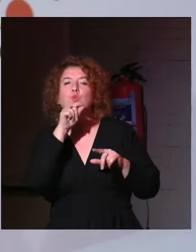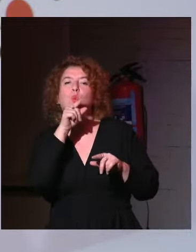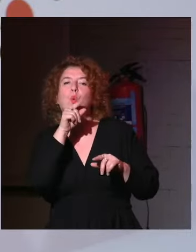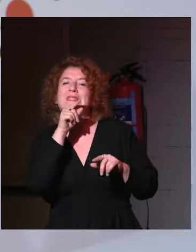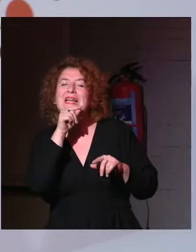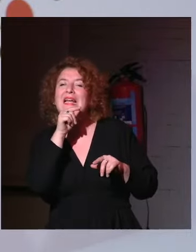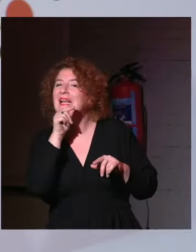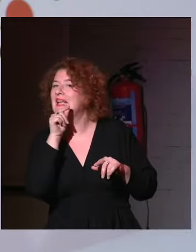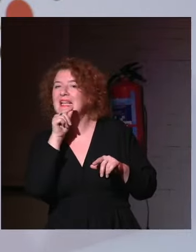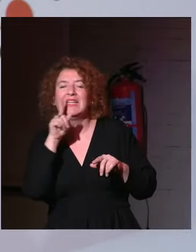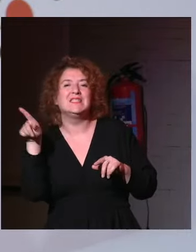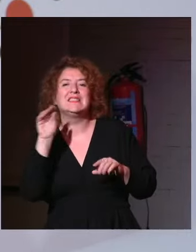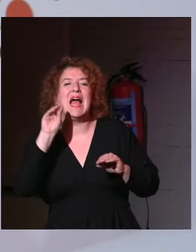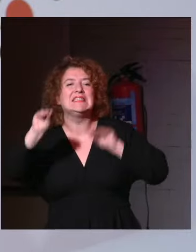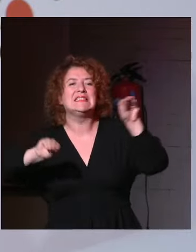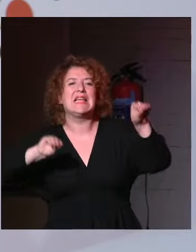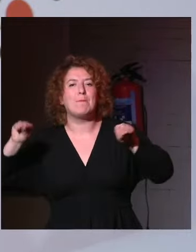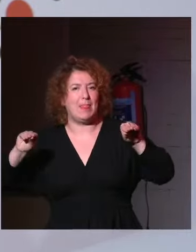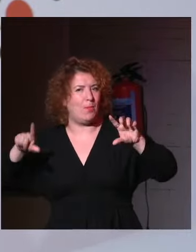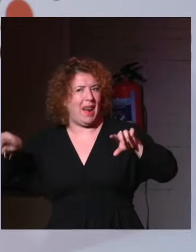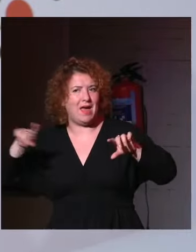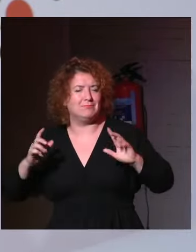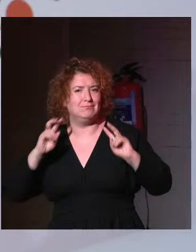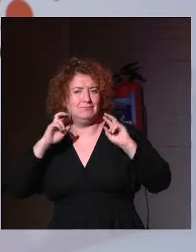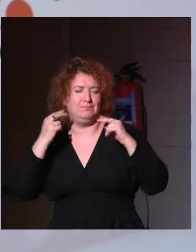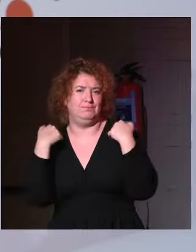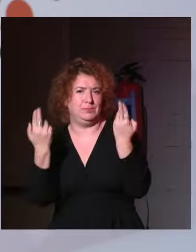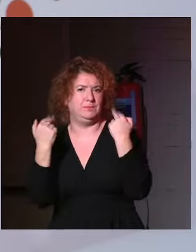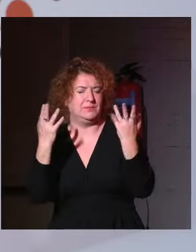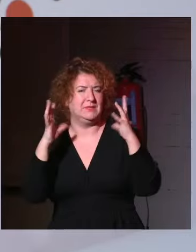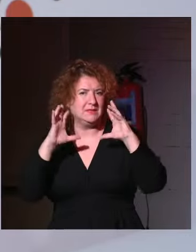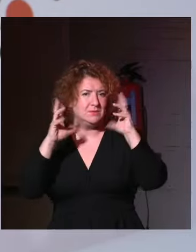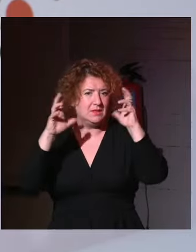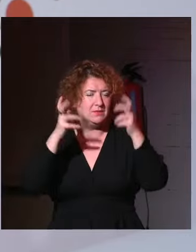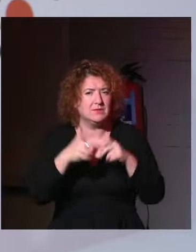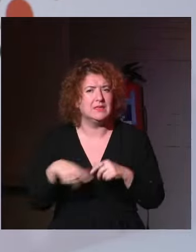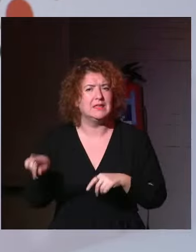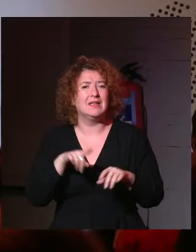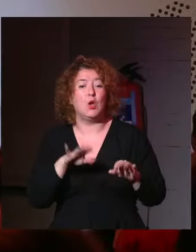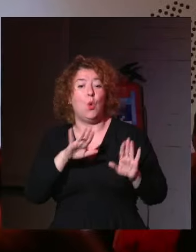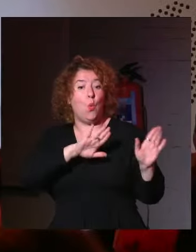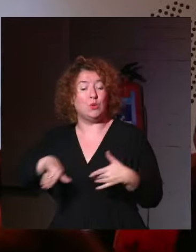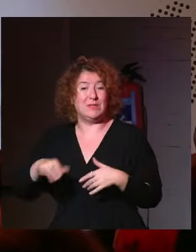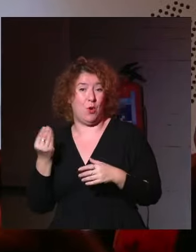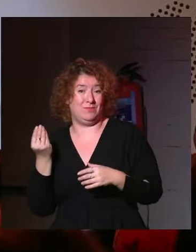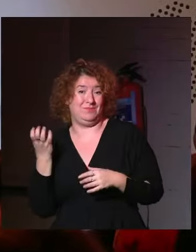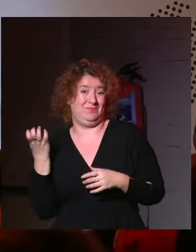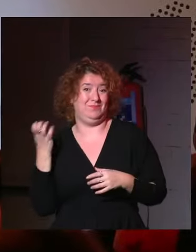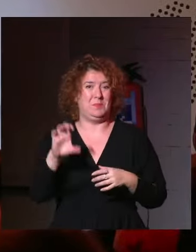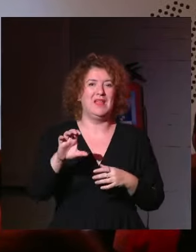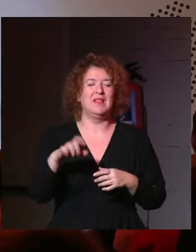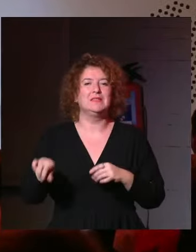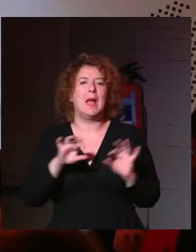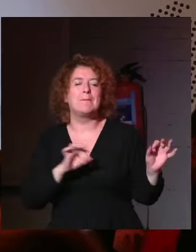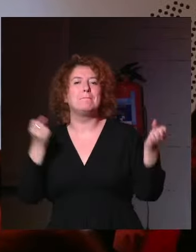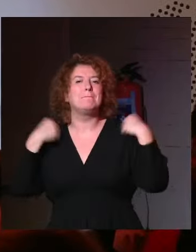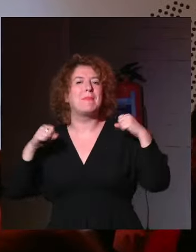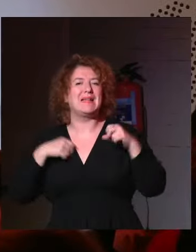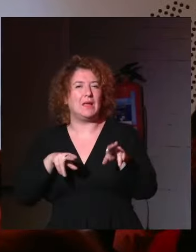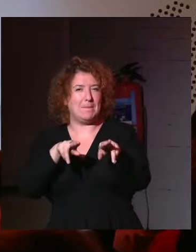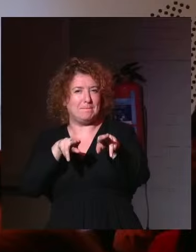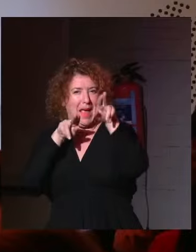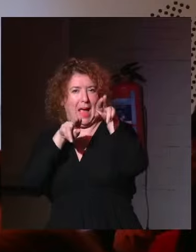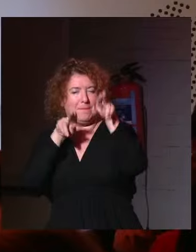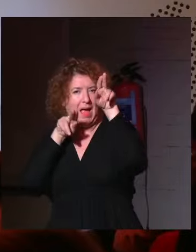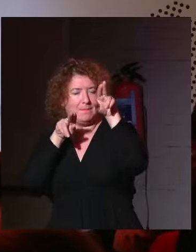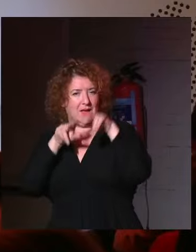están apelando a la violencia y el último posteo es practicando tiro por si faltaba algo para para terminar de entender